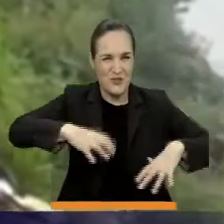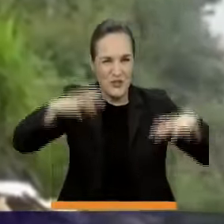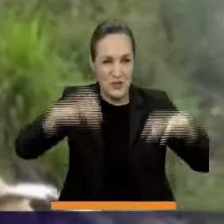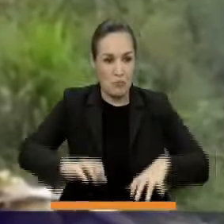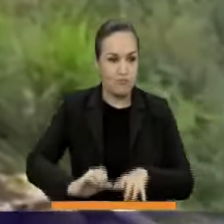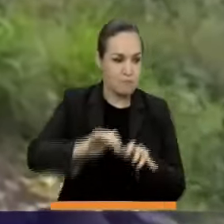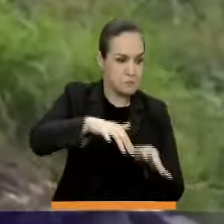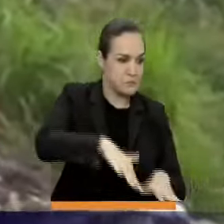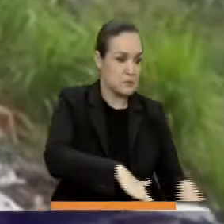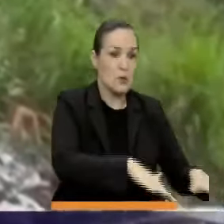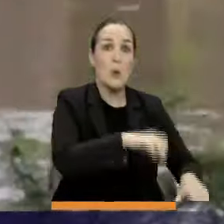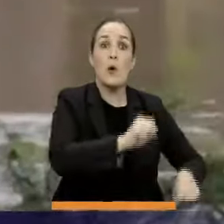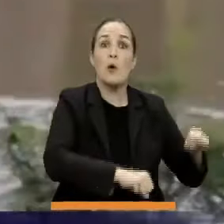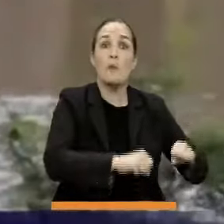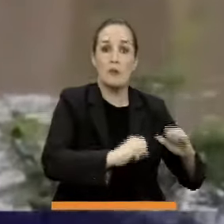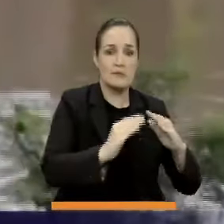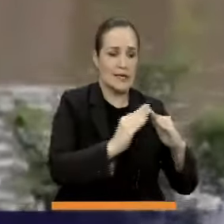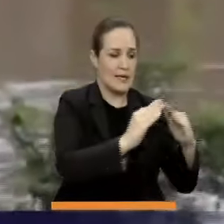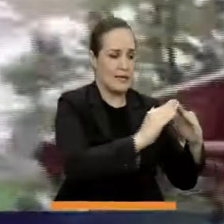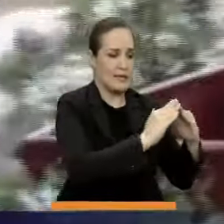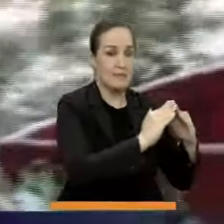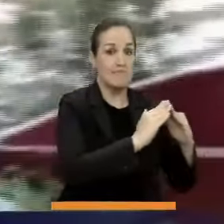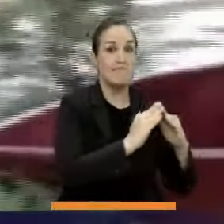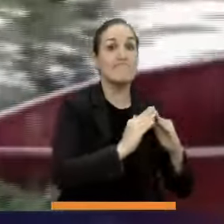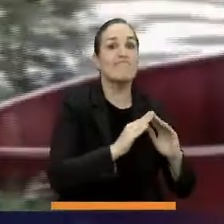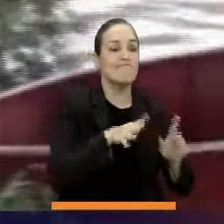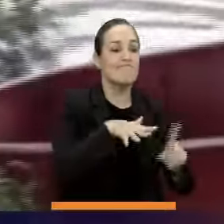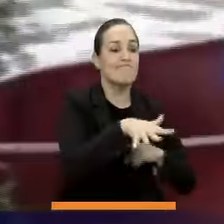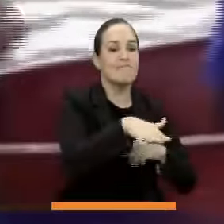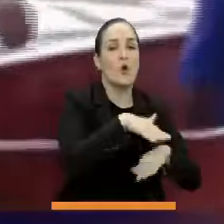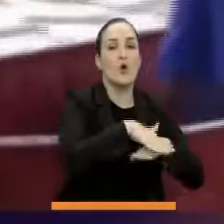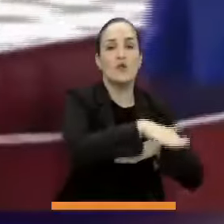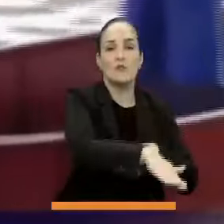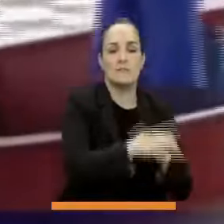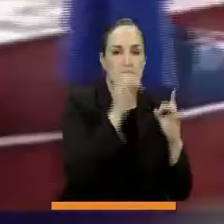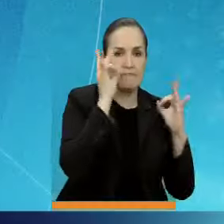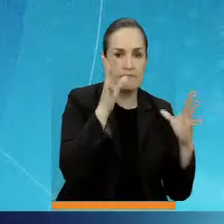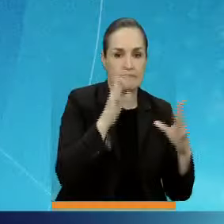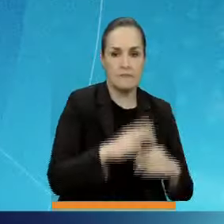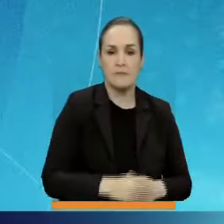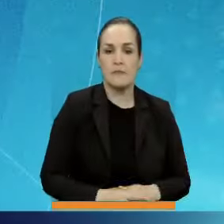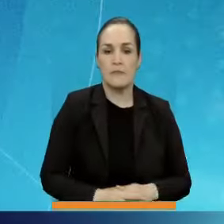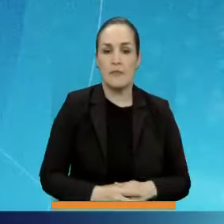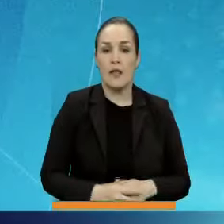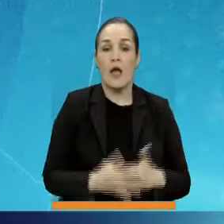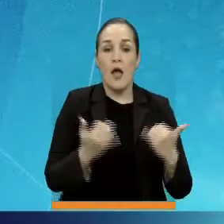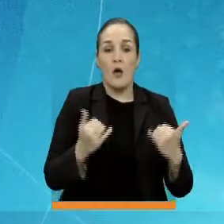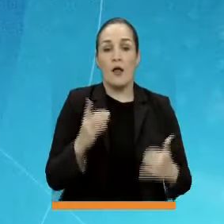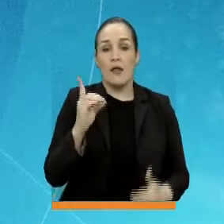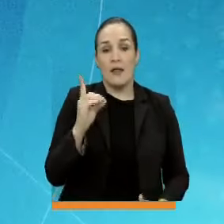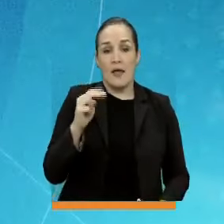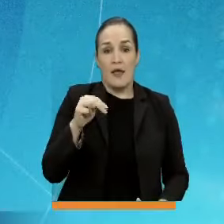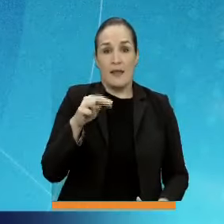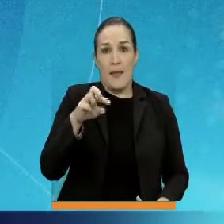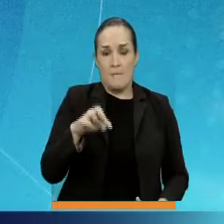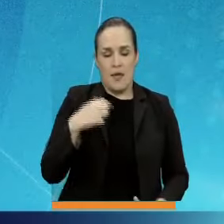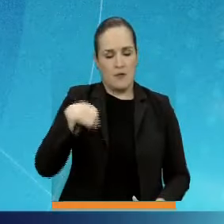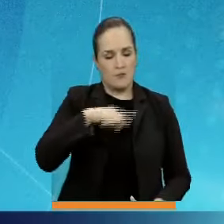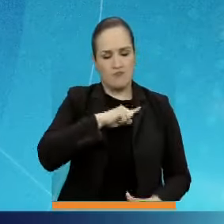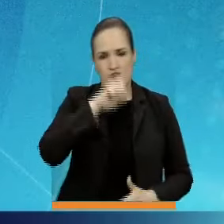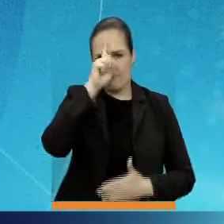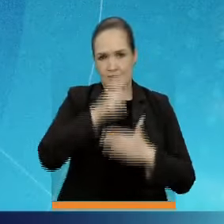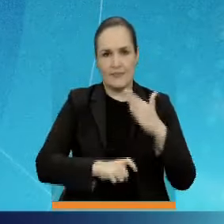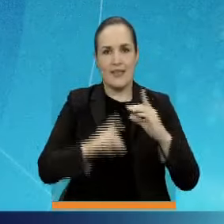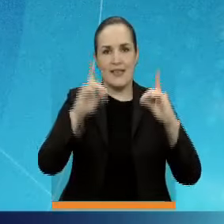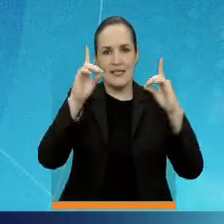podría generar una inundación con resultados devastadores. Vamos a liderar desde Planeación Nacional una solución definitiva que garantice